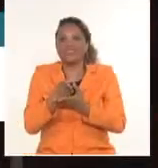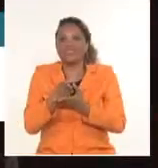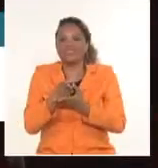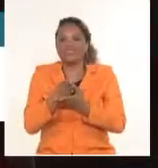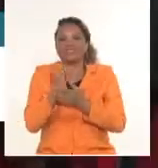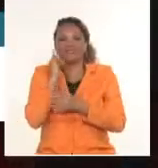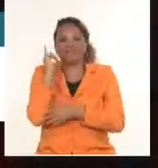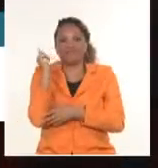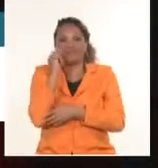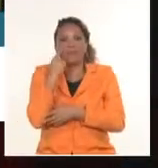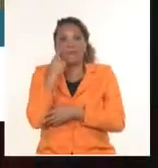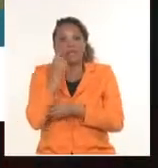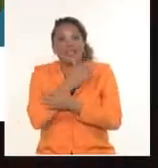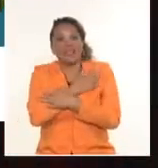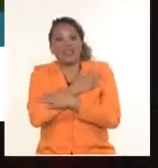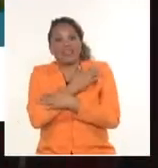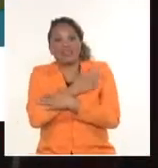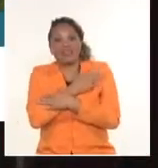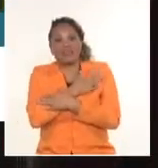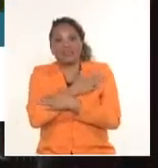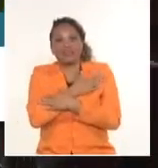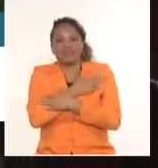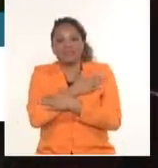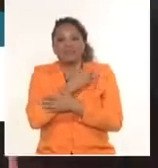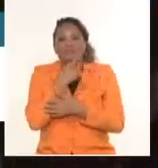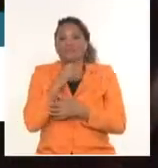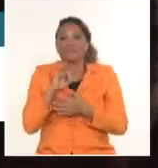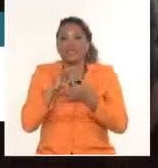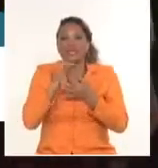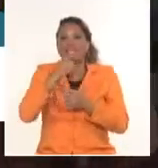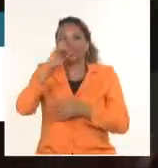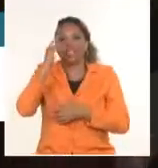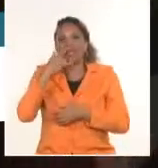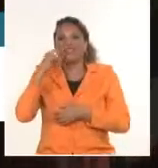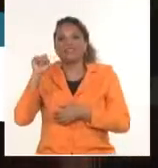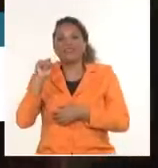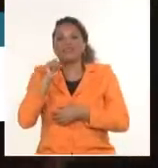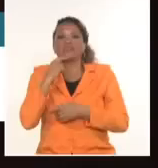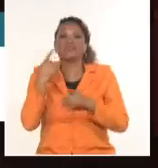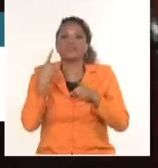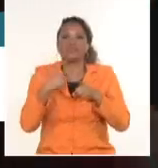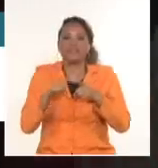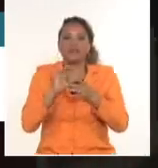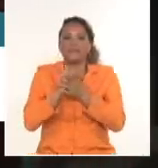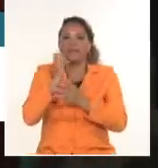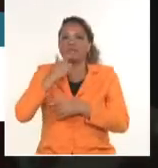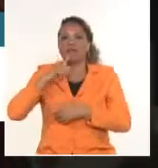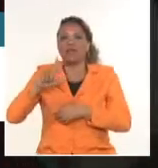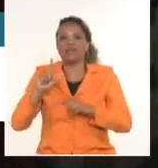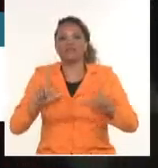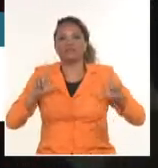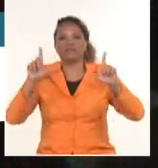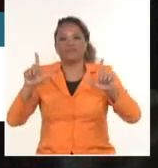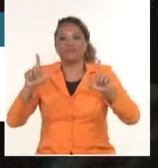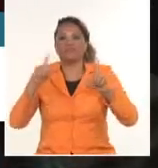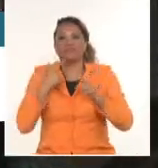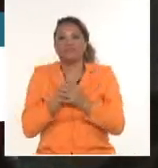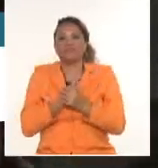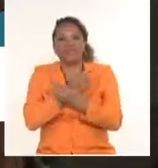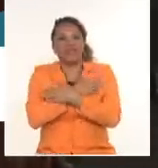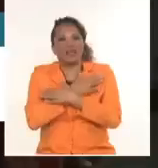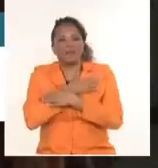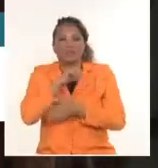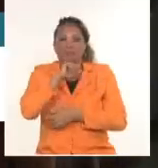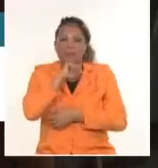Vean ese abrazo. Erislandi Álvarez y Mijaín López portando la enseña nacional, y un poco más por detrás, por el supuesto, abrazo a Leonor, su